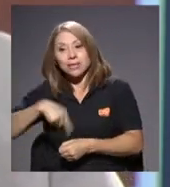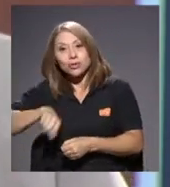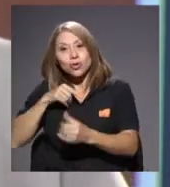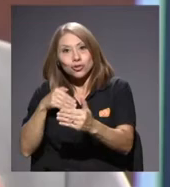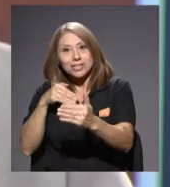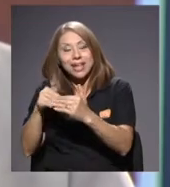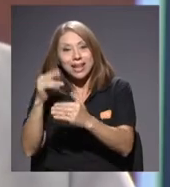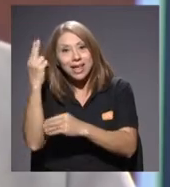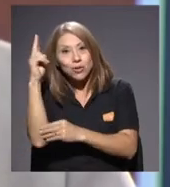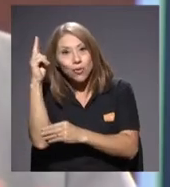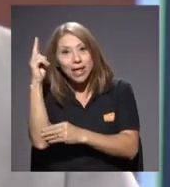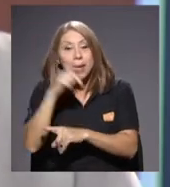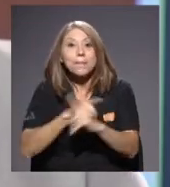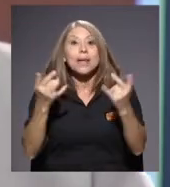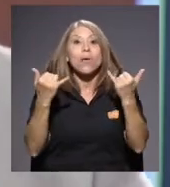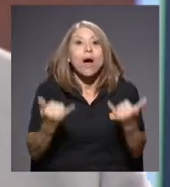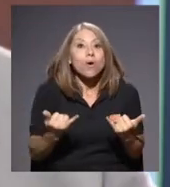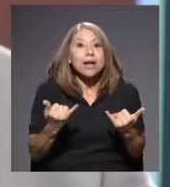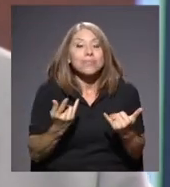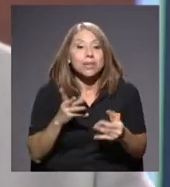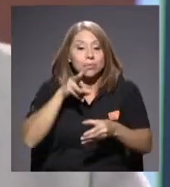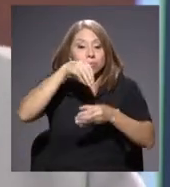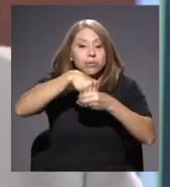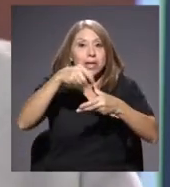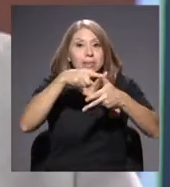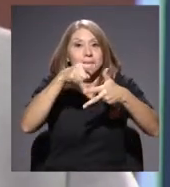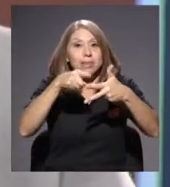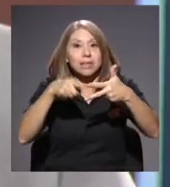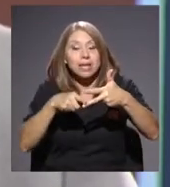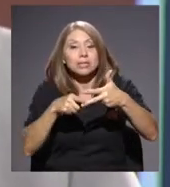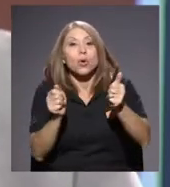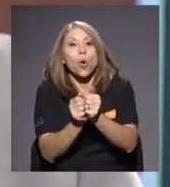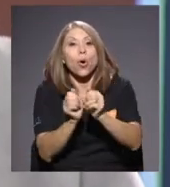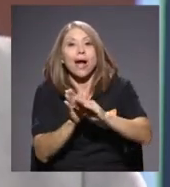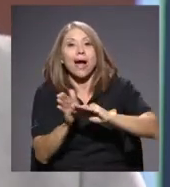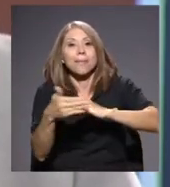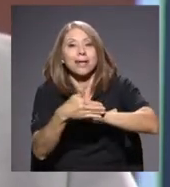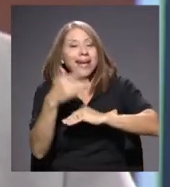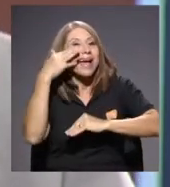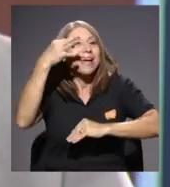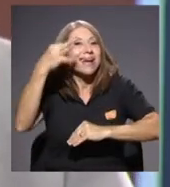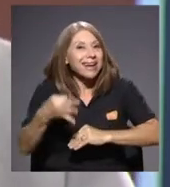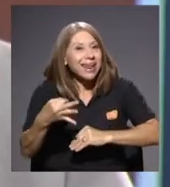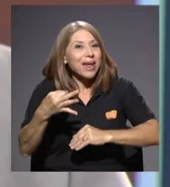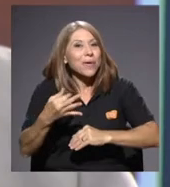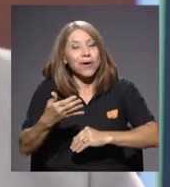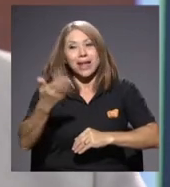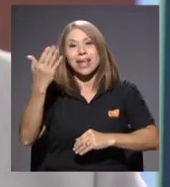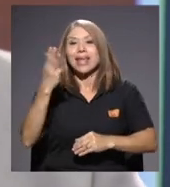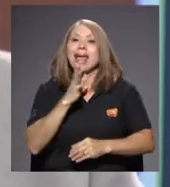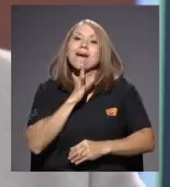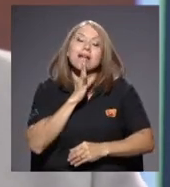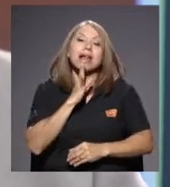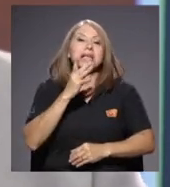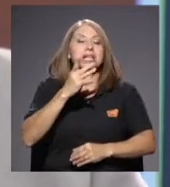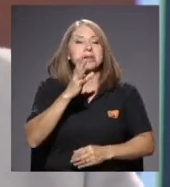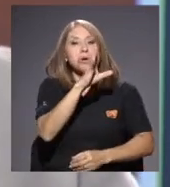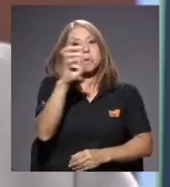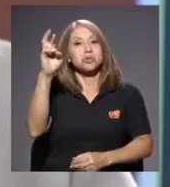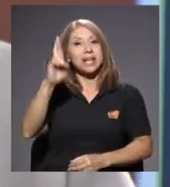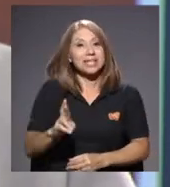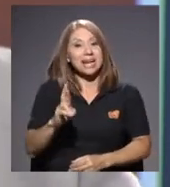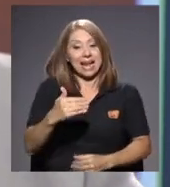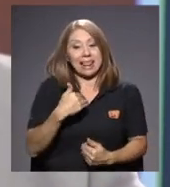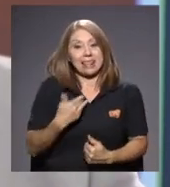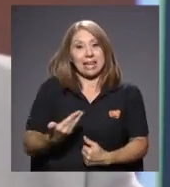tres primeros lugares junto con Jamaica. Entonces creo que ese planteamiento de que la Costa Rica que teníamos, de algún momento la podemos